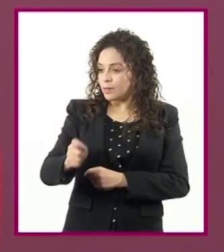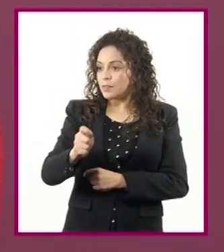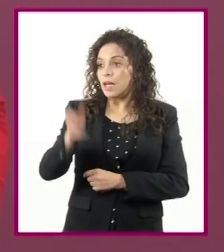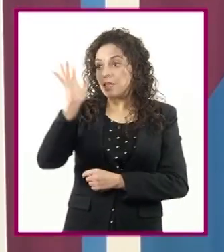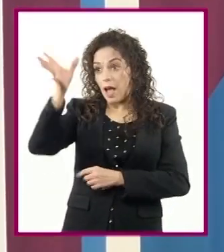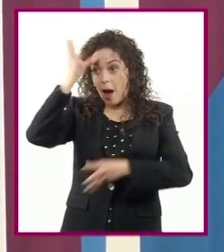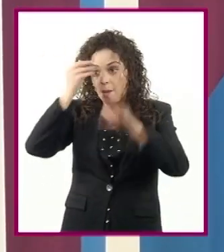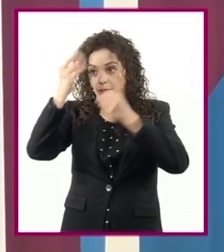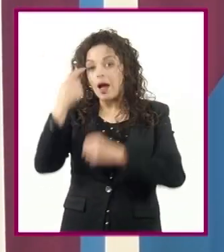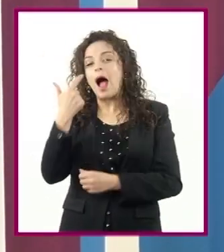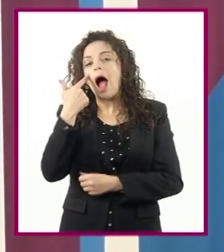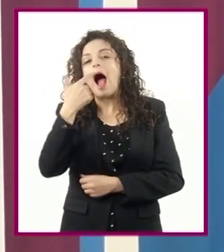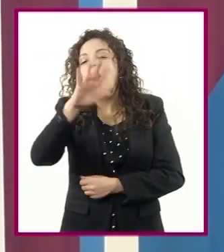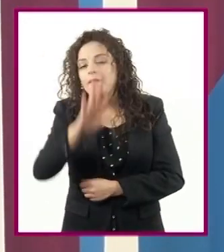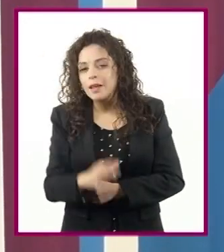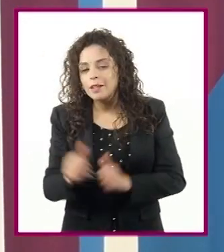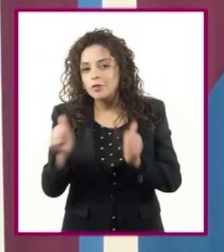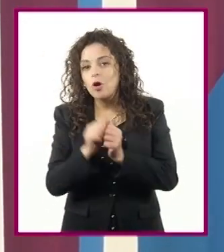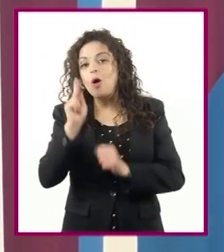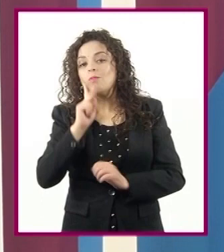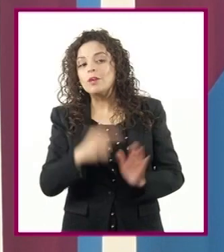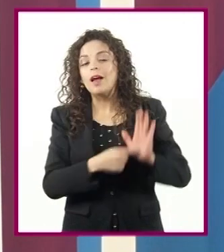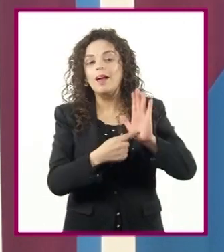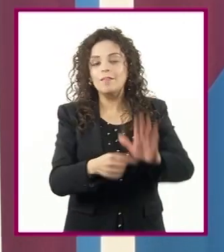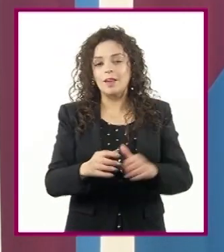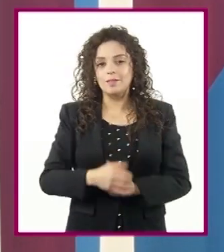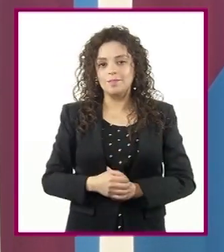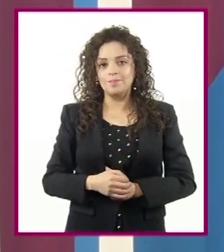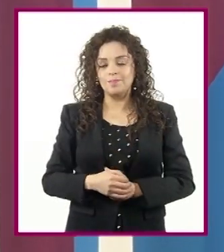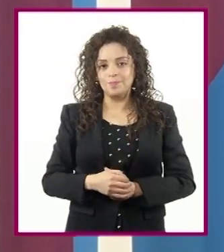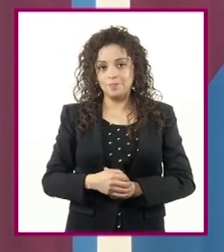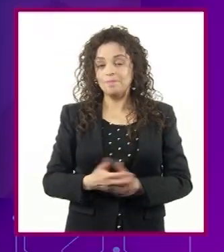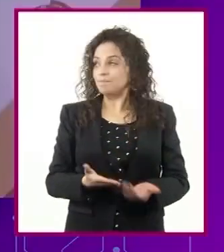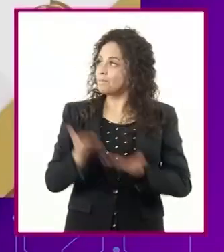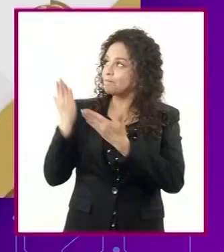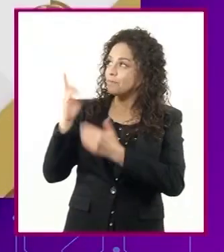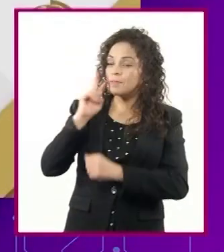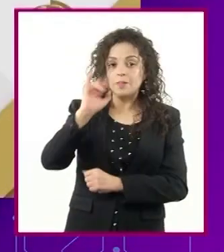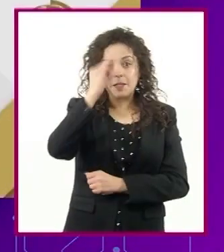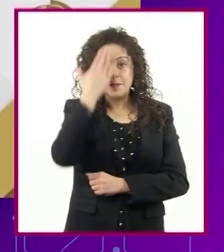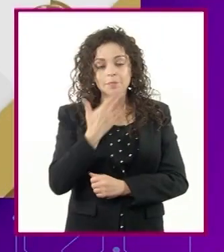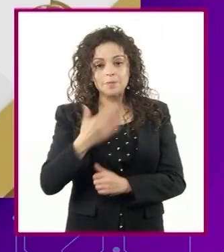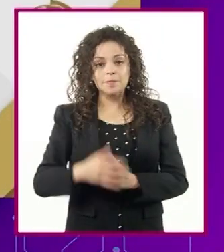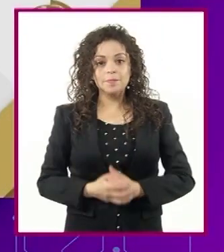conocimientos. Adelante. Mostremos las siguientes imágenes.